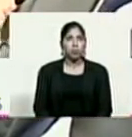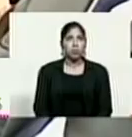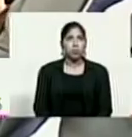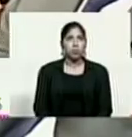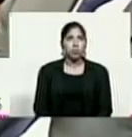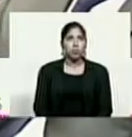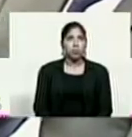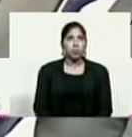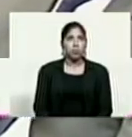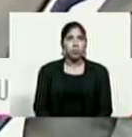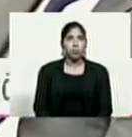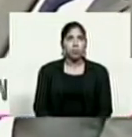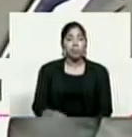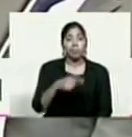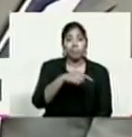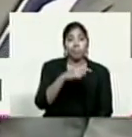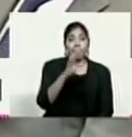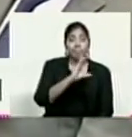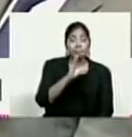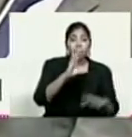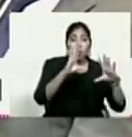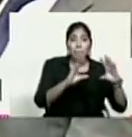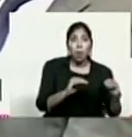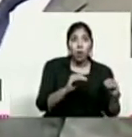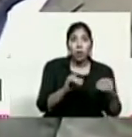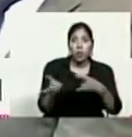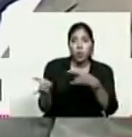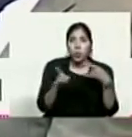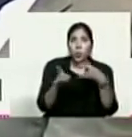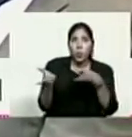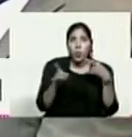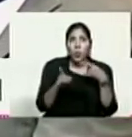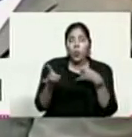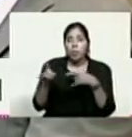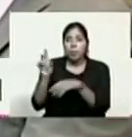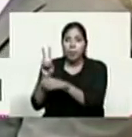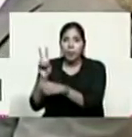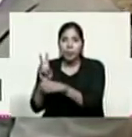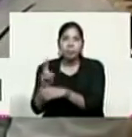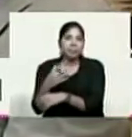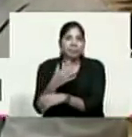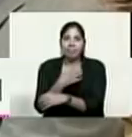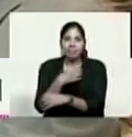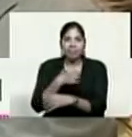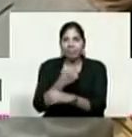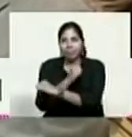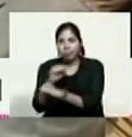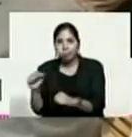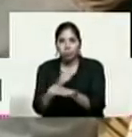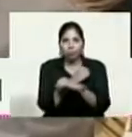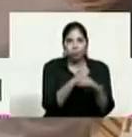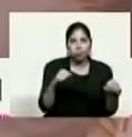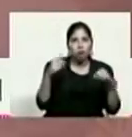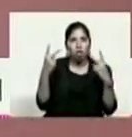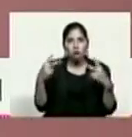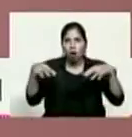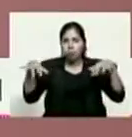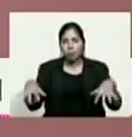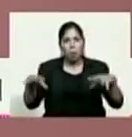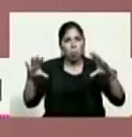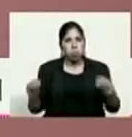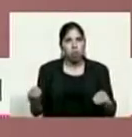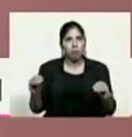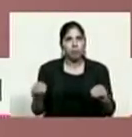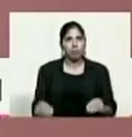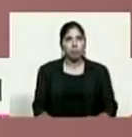vía Tacoa, generar un suministro para atender a la capital. No. Fue un ataque en